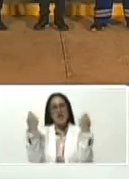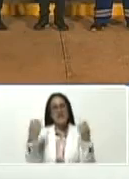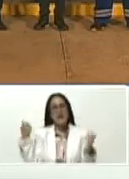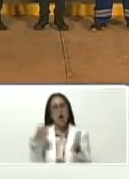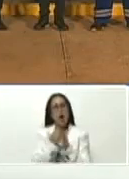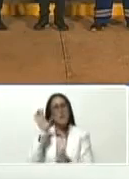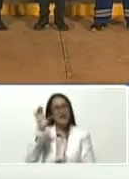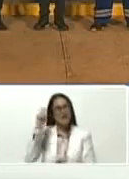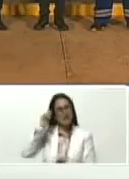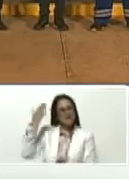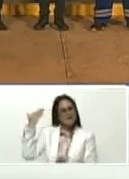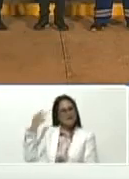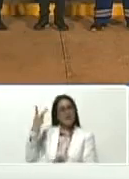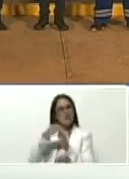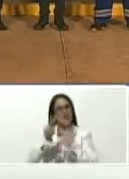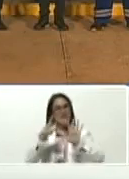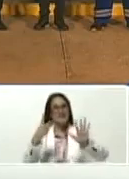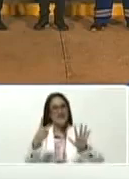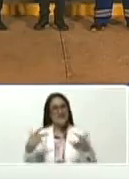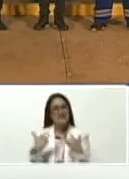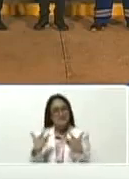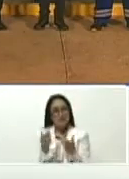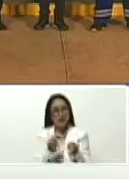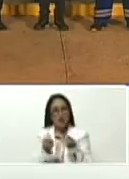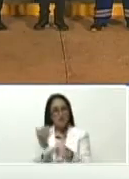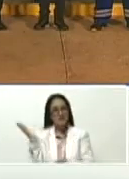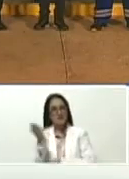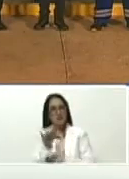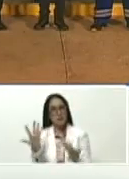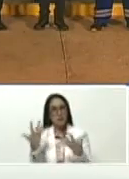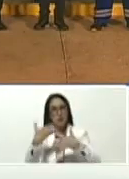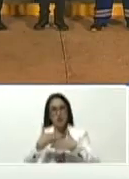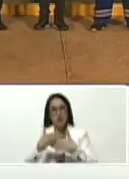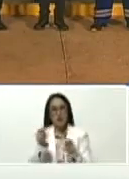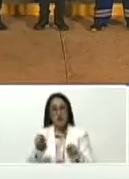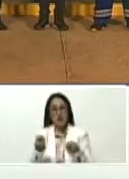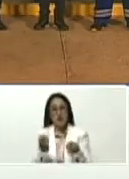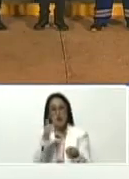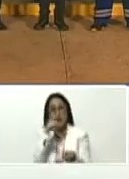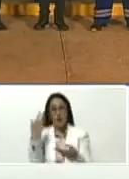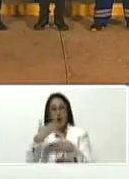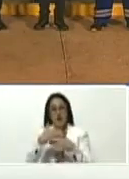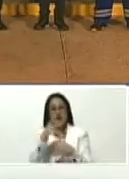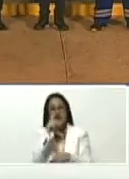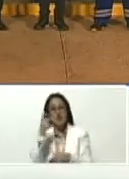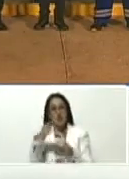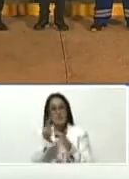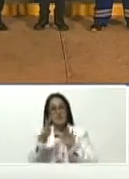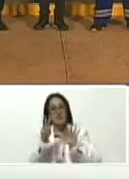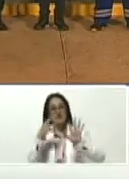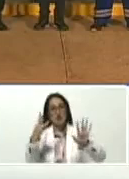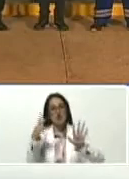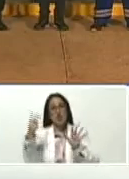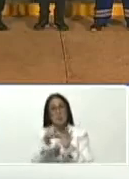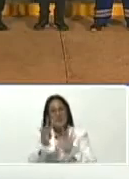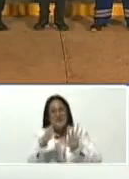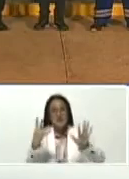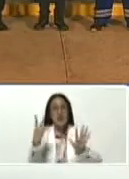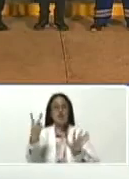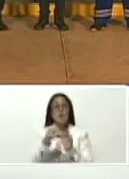2017, la guerra económica, las sanciones y el bloqueo del 2018, 19, 20. Y